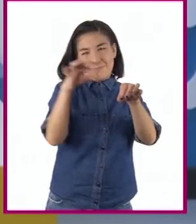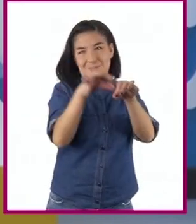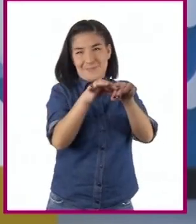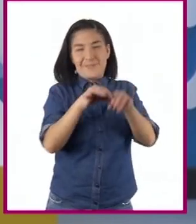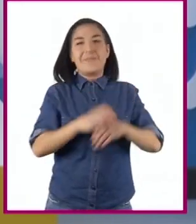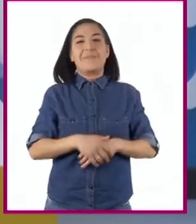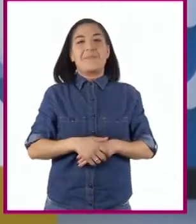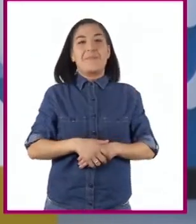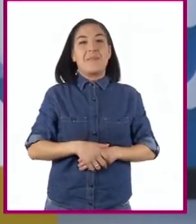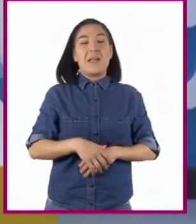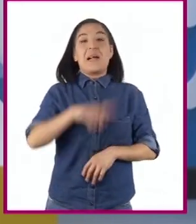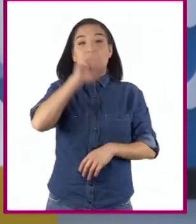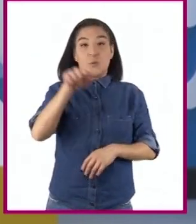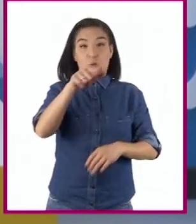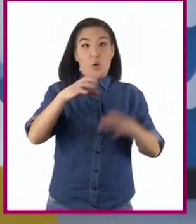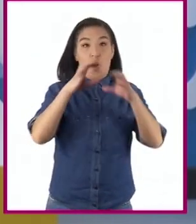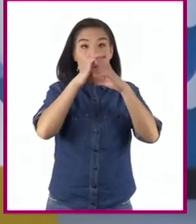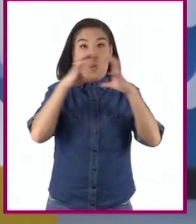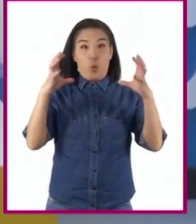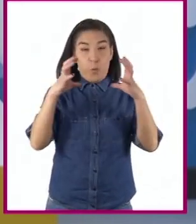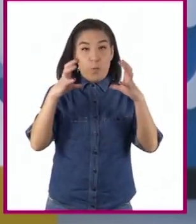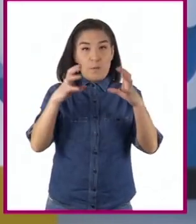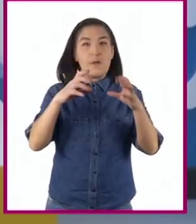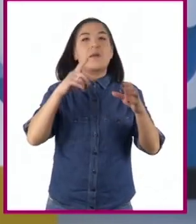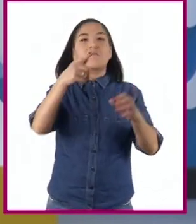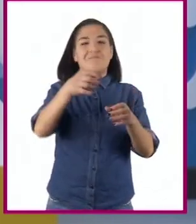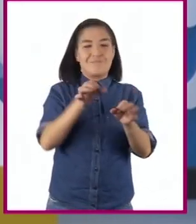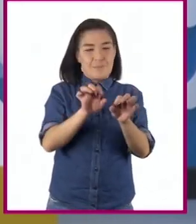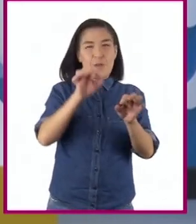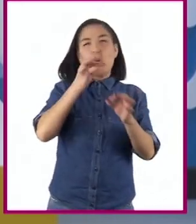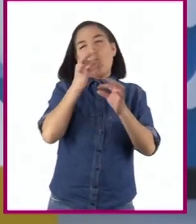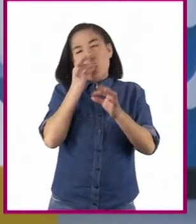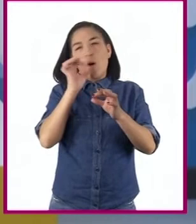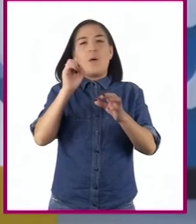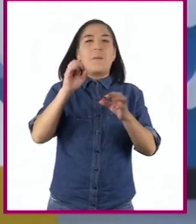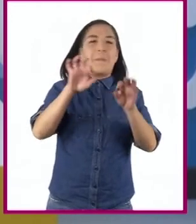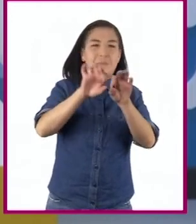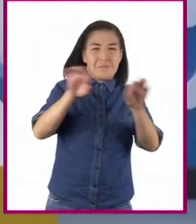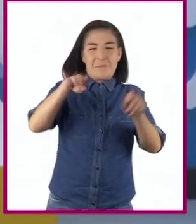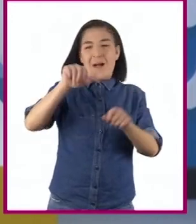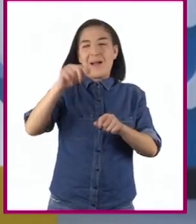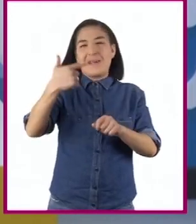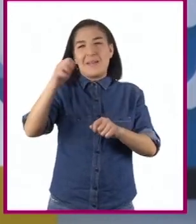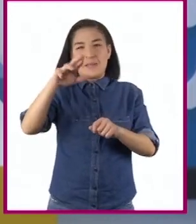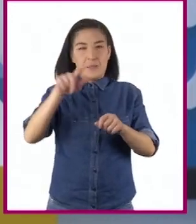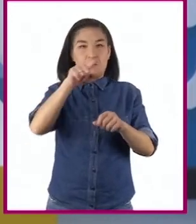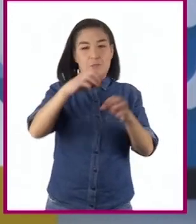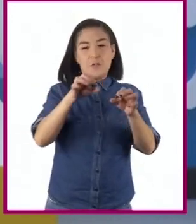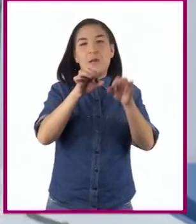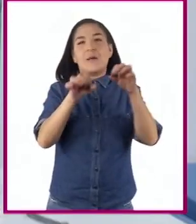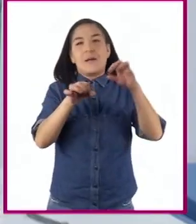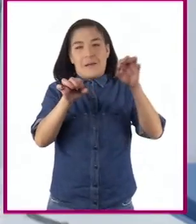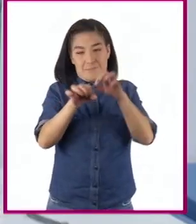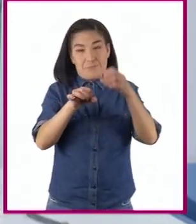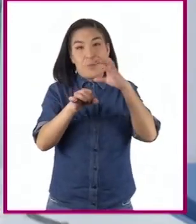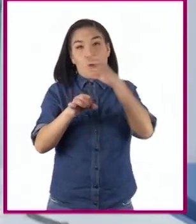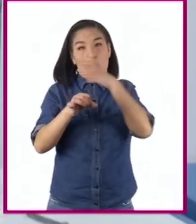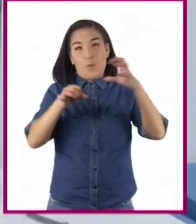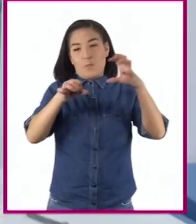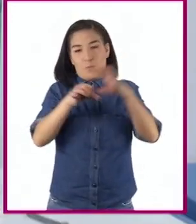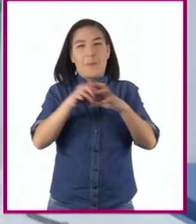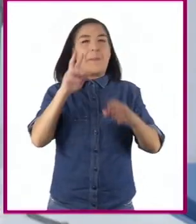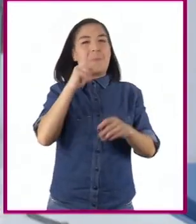Tenemos que sujetar el globo a un extremo de la manguera, ayudándonos con las ligas pequeñas o la cinta de electricista.